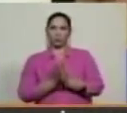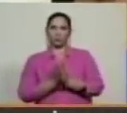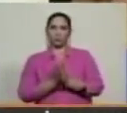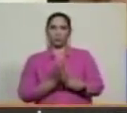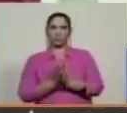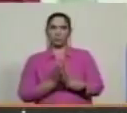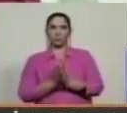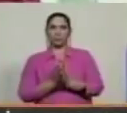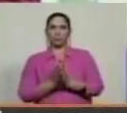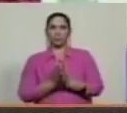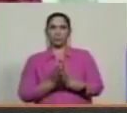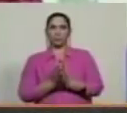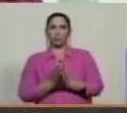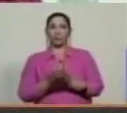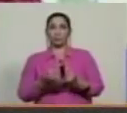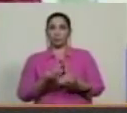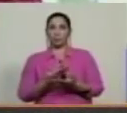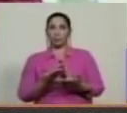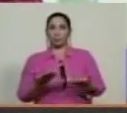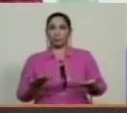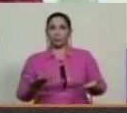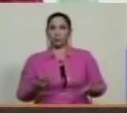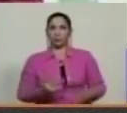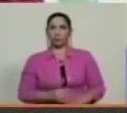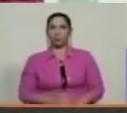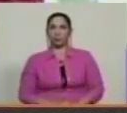Y haga como el cuero seco.